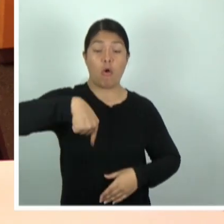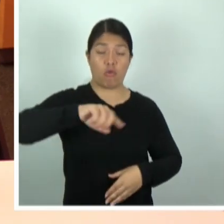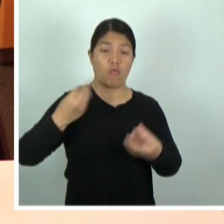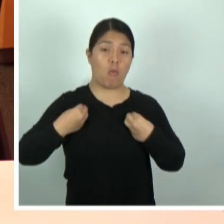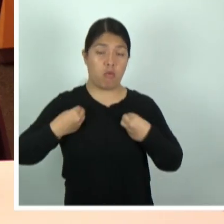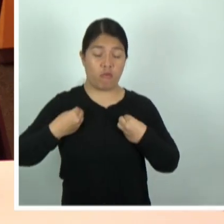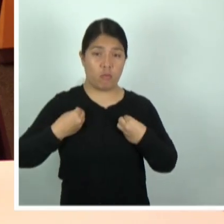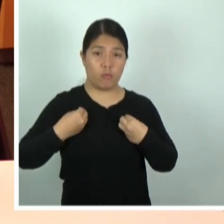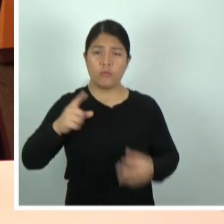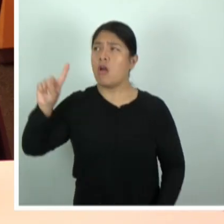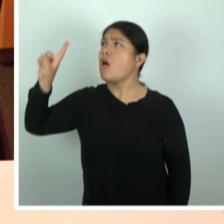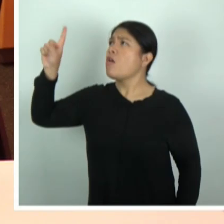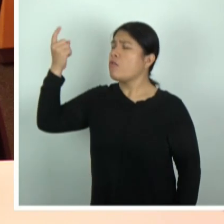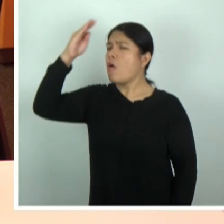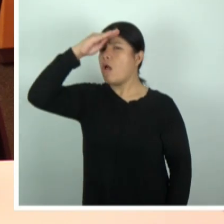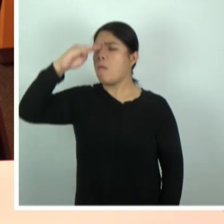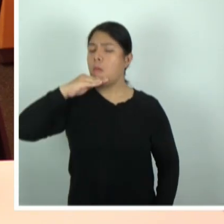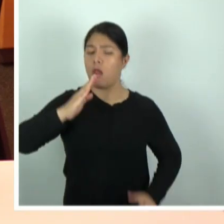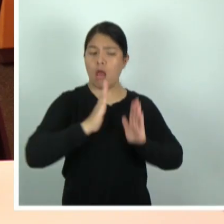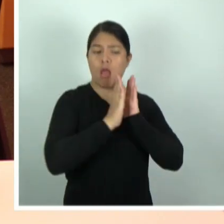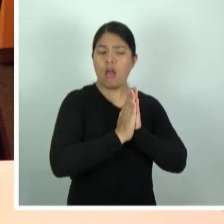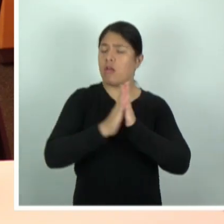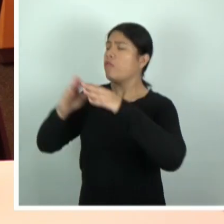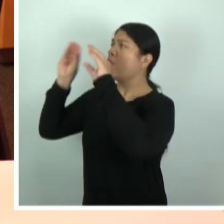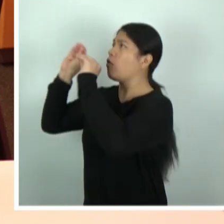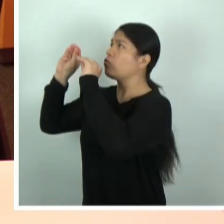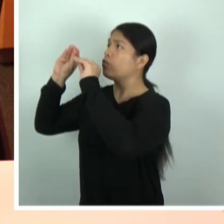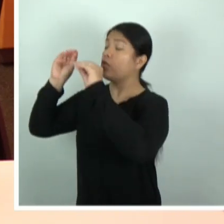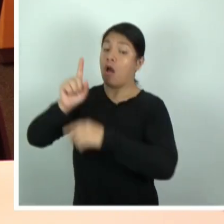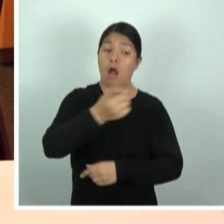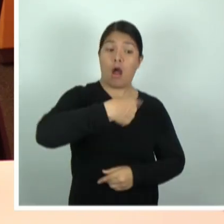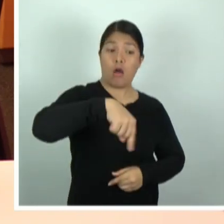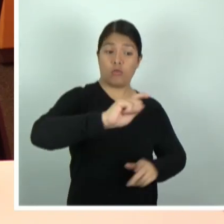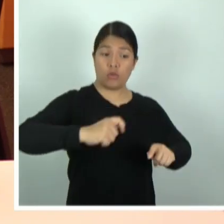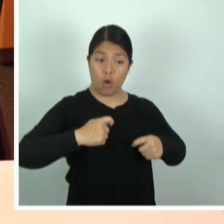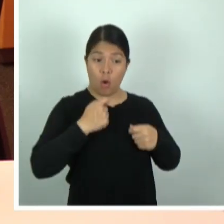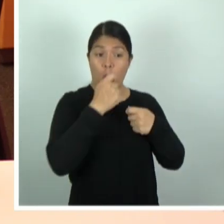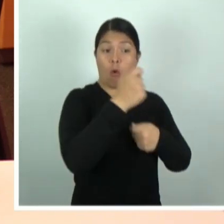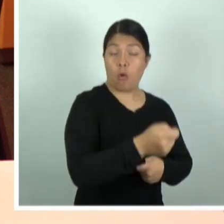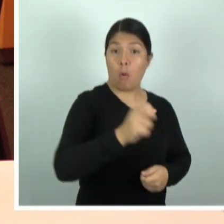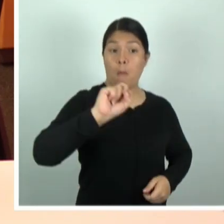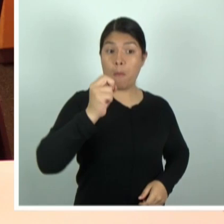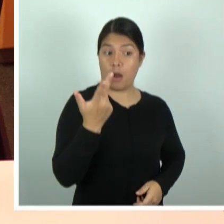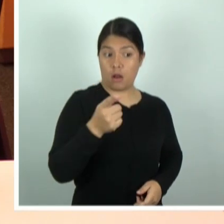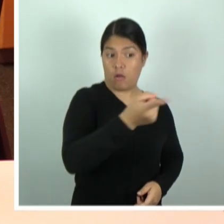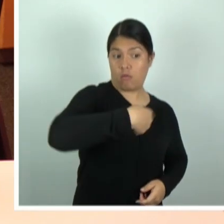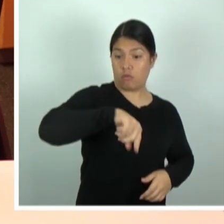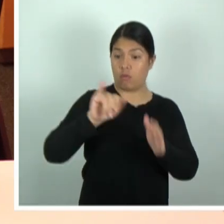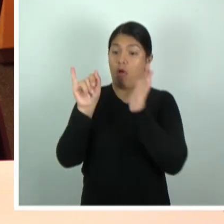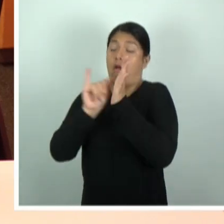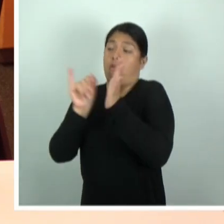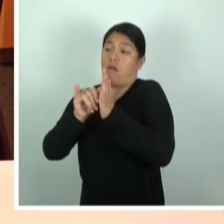Padre nos dio su santidad para que nos podamos acercar. Hay personas que